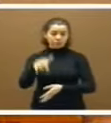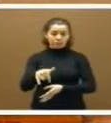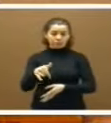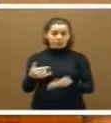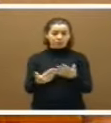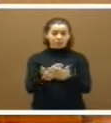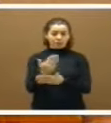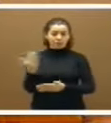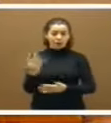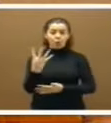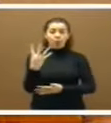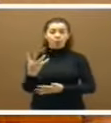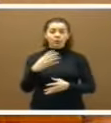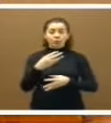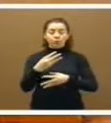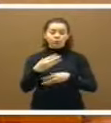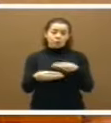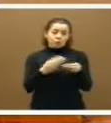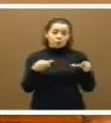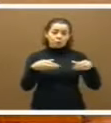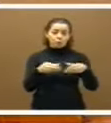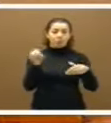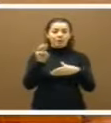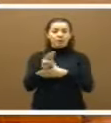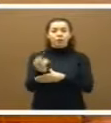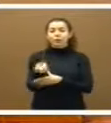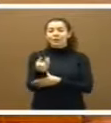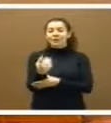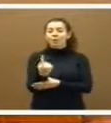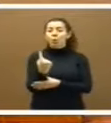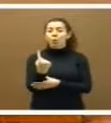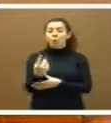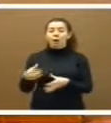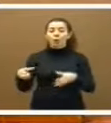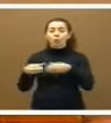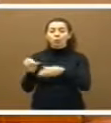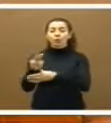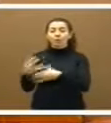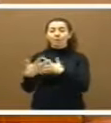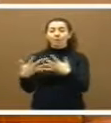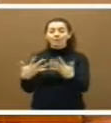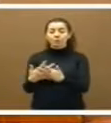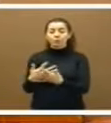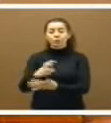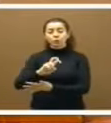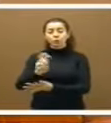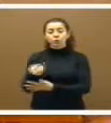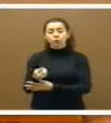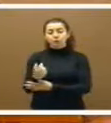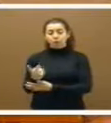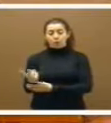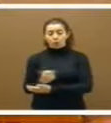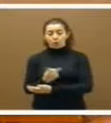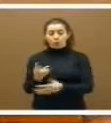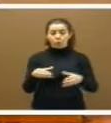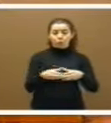Son las cuatro enmiendas del Grupo Parlamentario Socialista, una enmienda del Grupo Parlamentario Mixto y una conjunta del Grupo Parlamentario Socialista